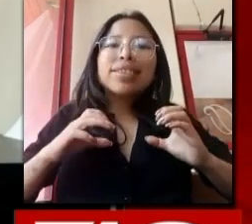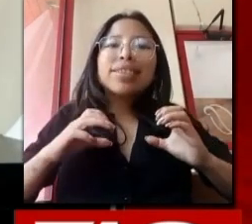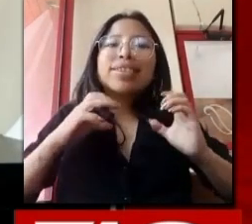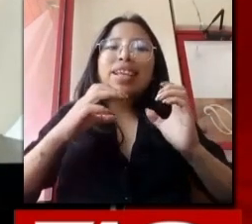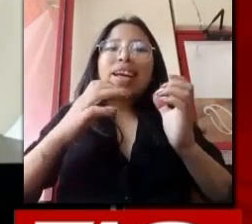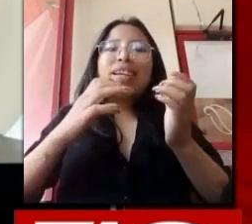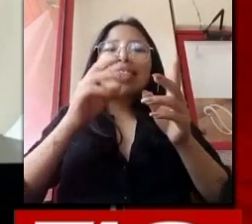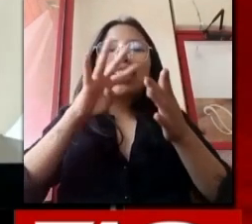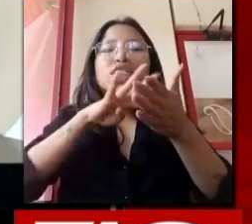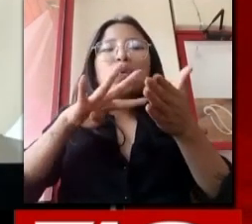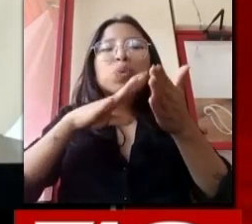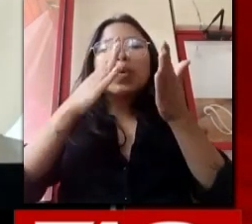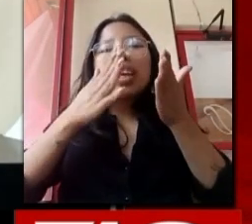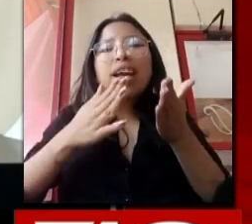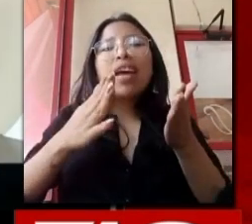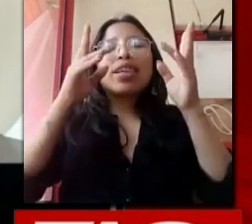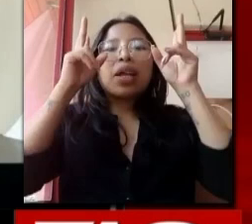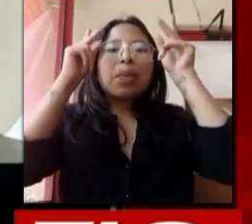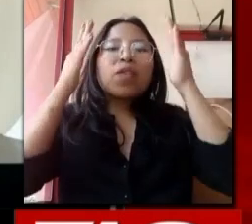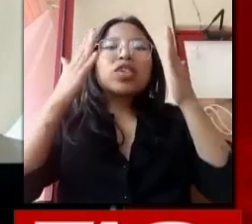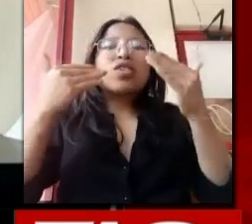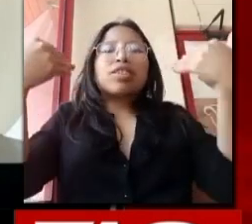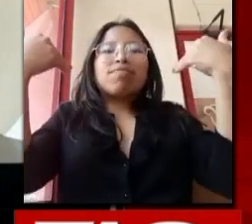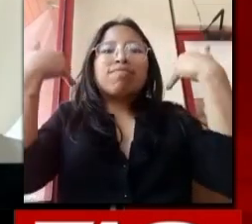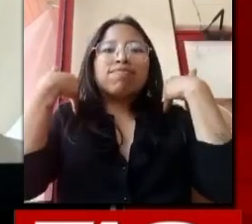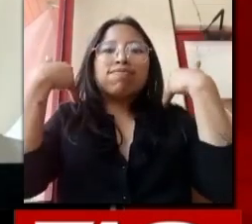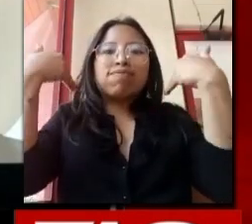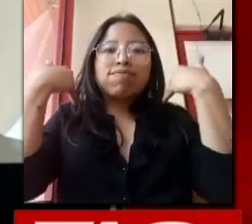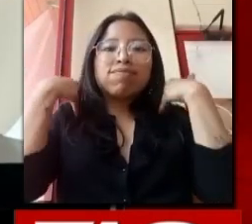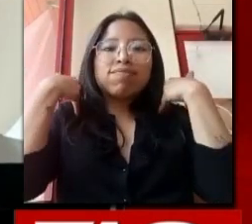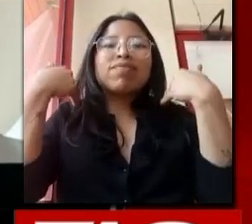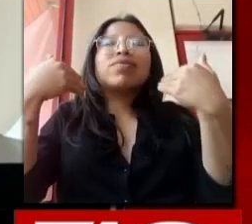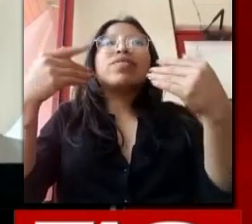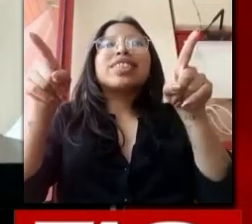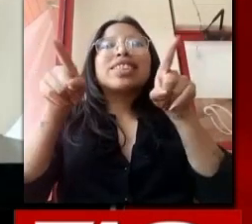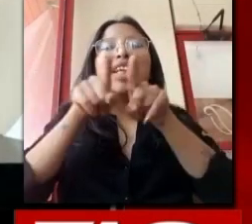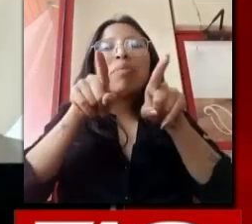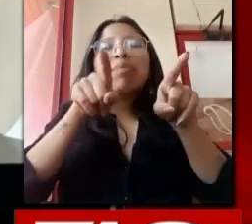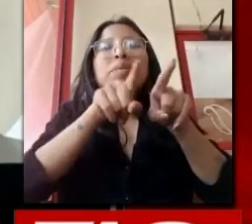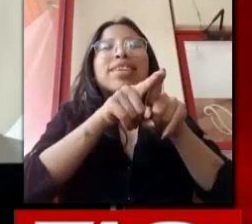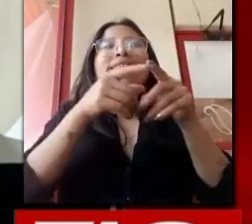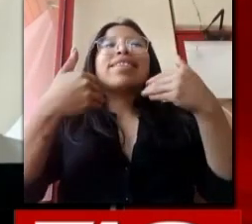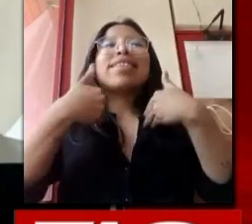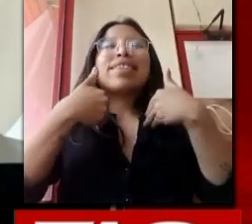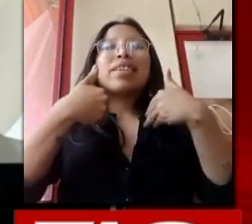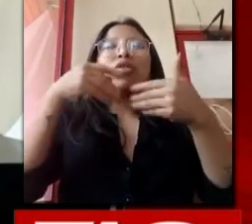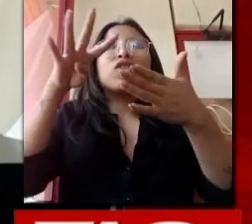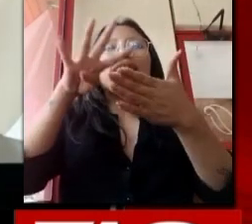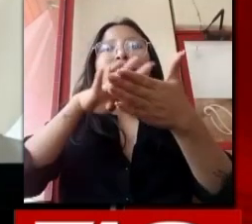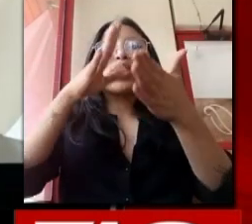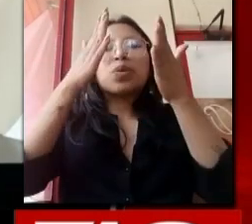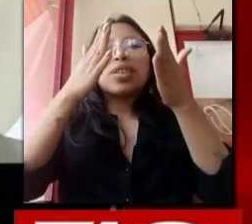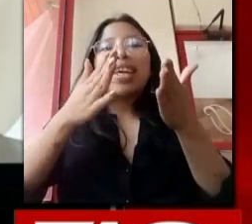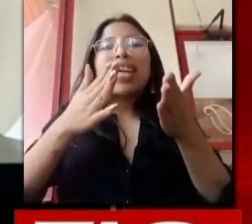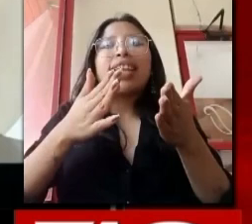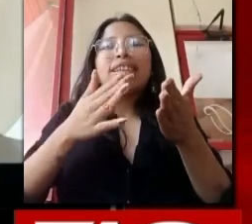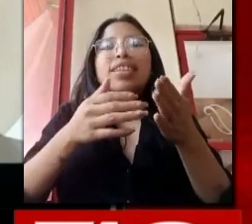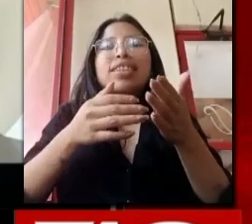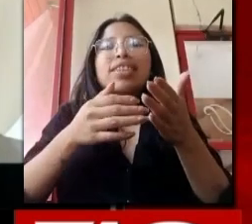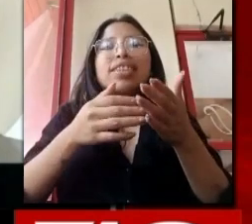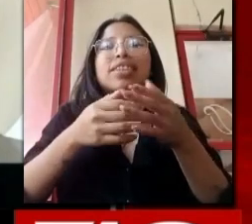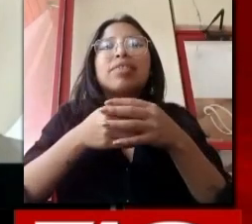profesores en educación física que también tenemos estudiantes, ¿no? Estudiantes que están